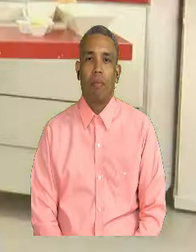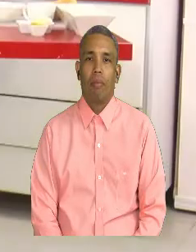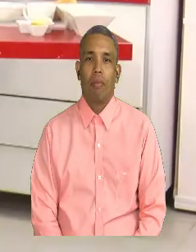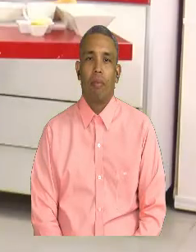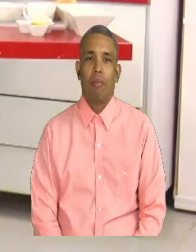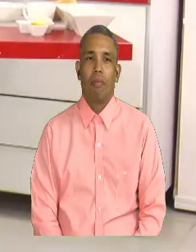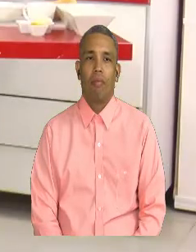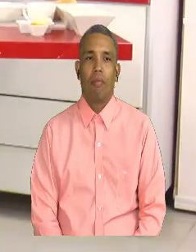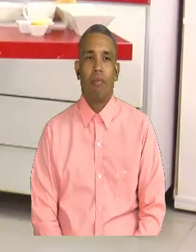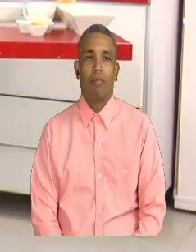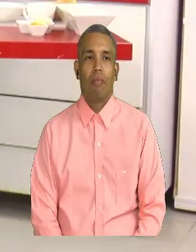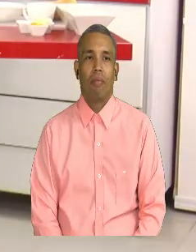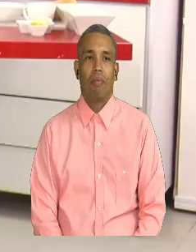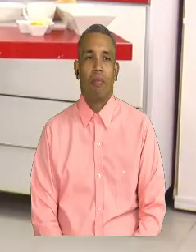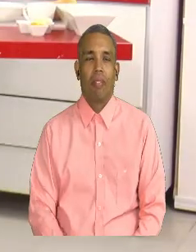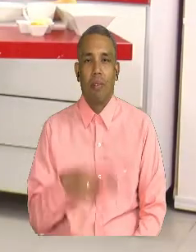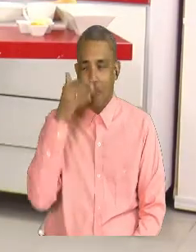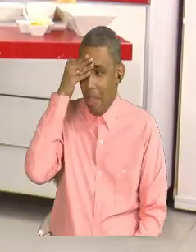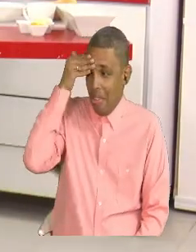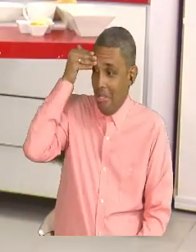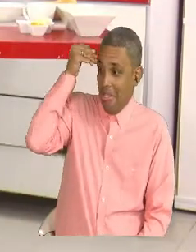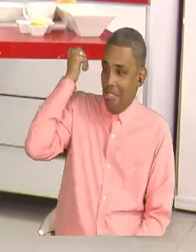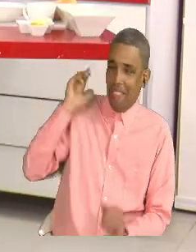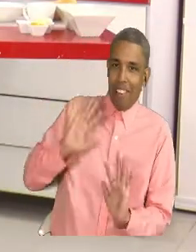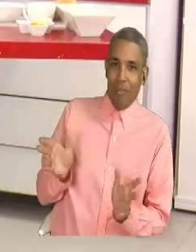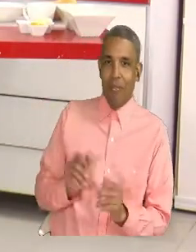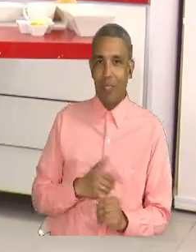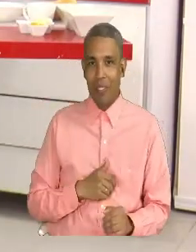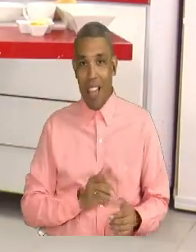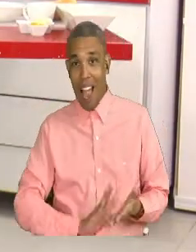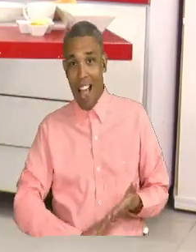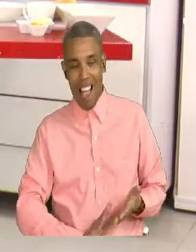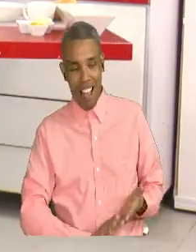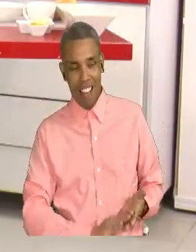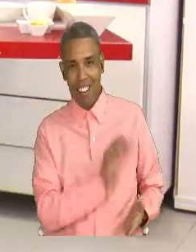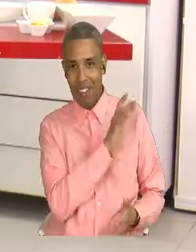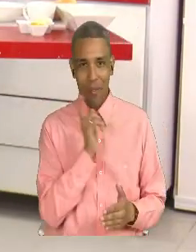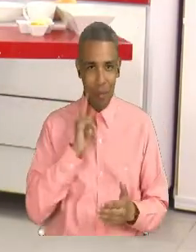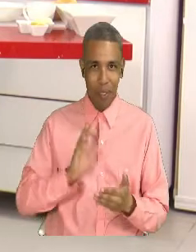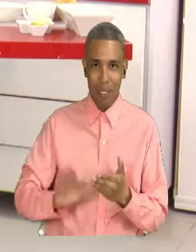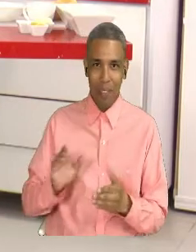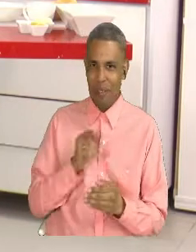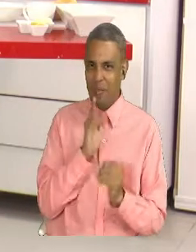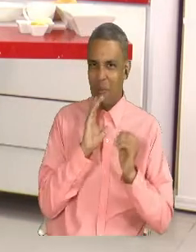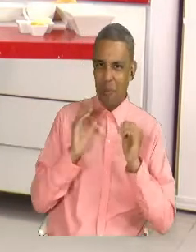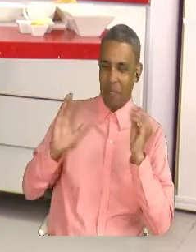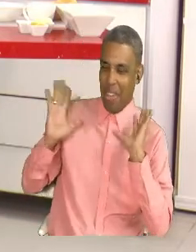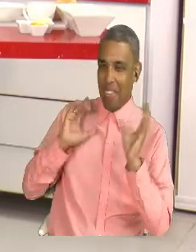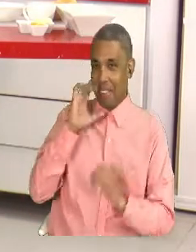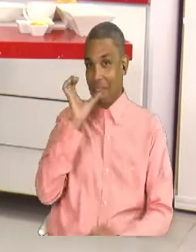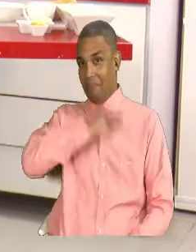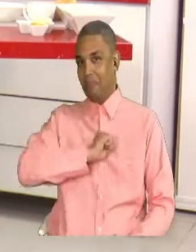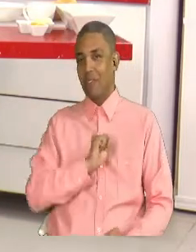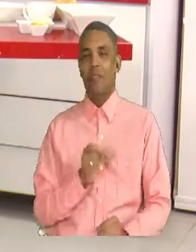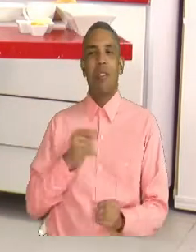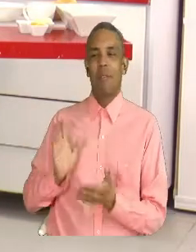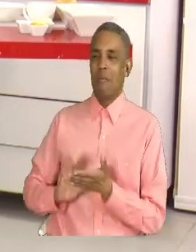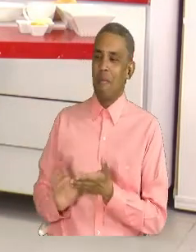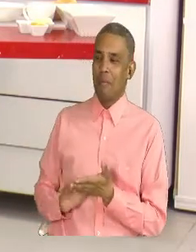Yo ni me acuerdo bien. Bueno, y... Rochi, a ver, estábamos acá, aquí nos justo hablando de la